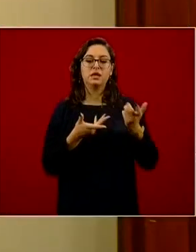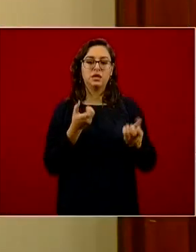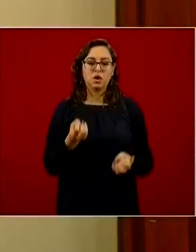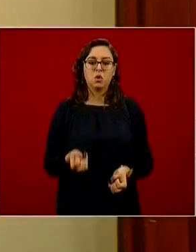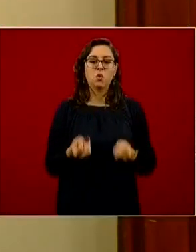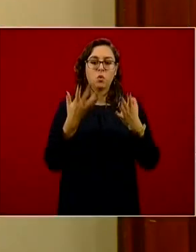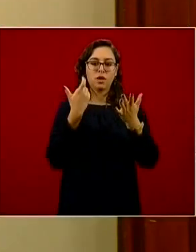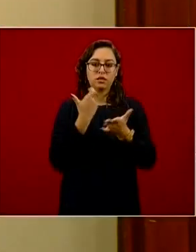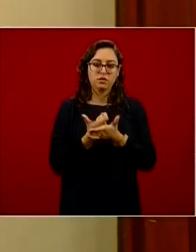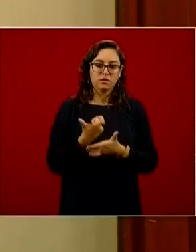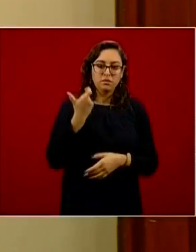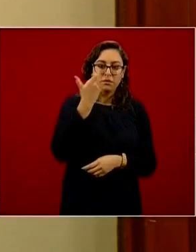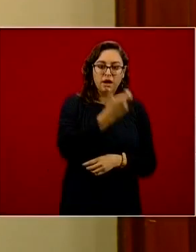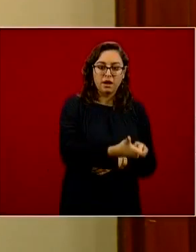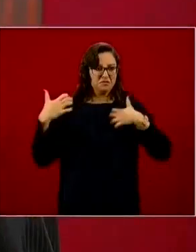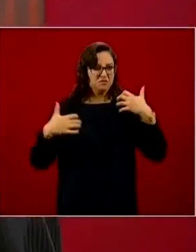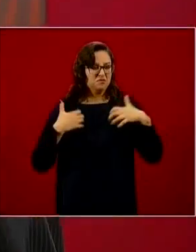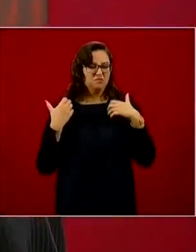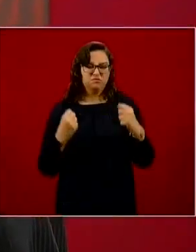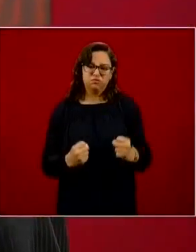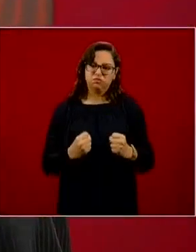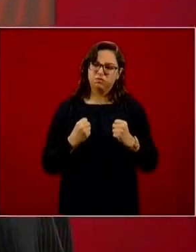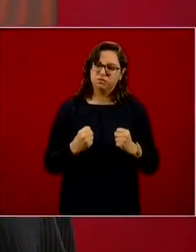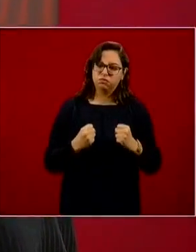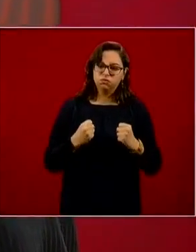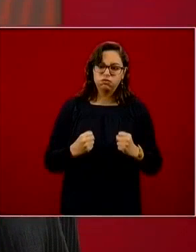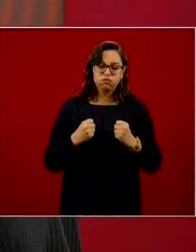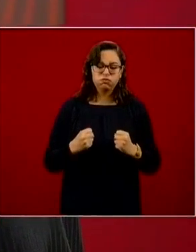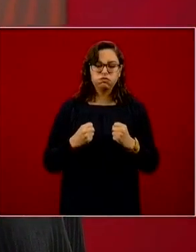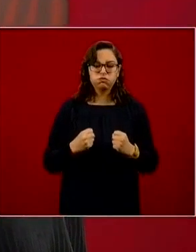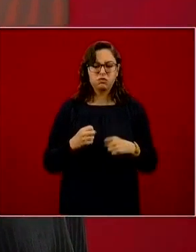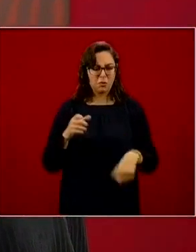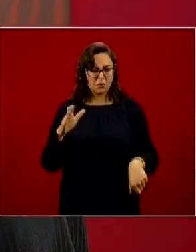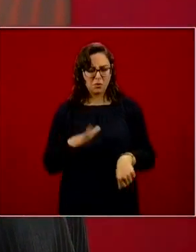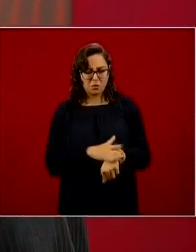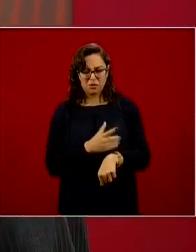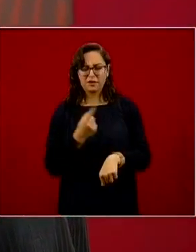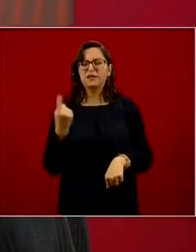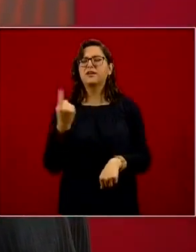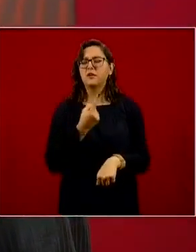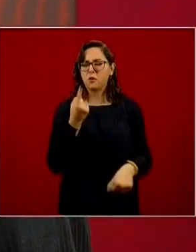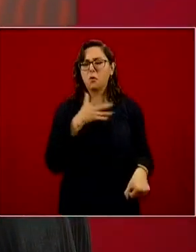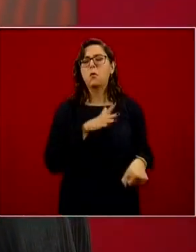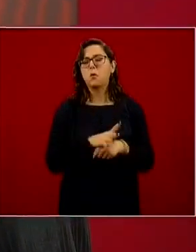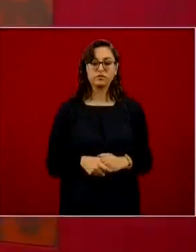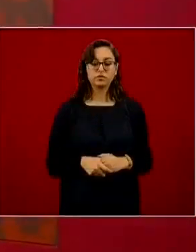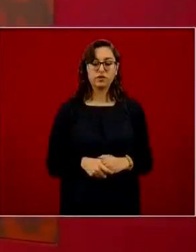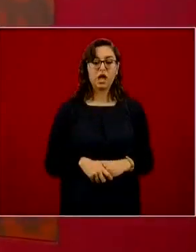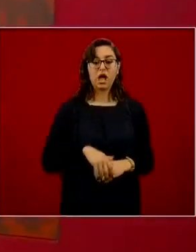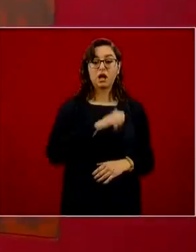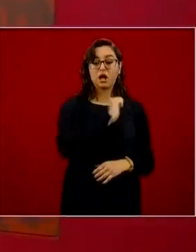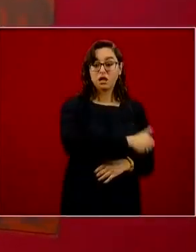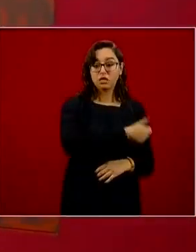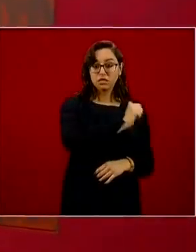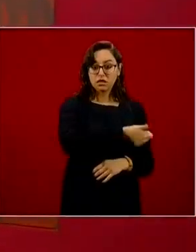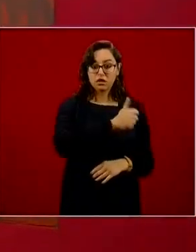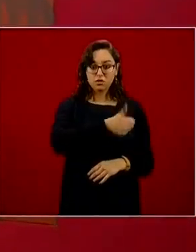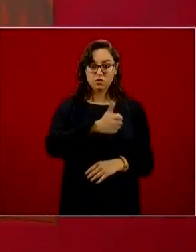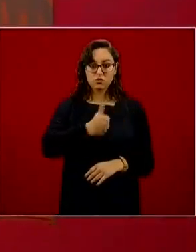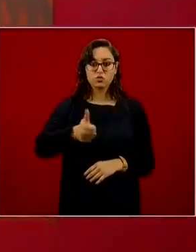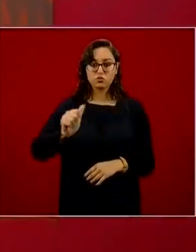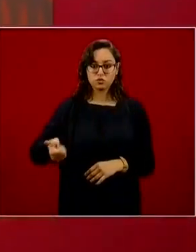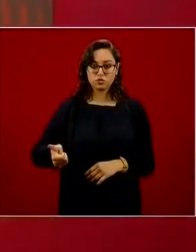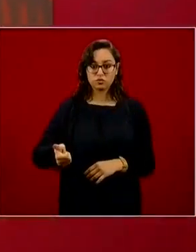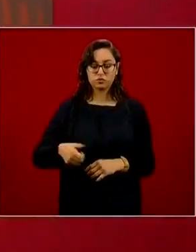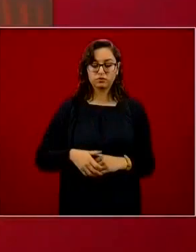dinero de los fideicomisos luego de que se le acusara de recibir 73 millones de dólares por parte de la Cancillería